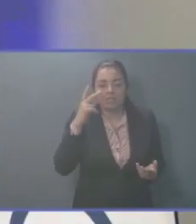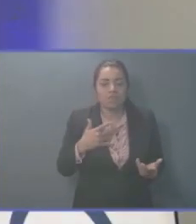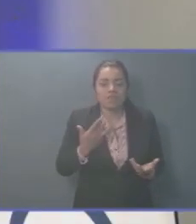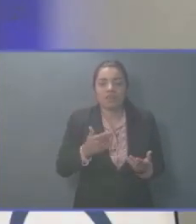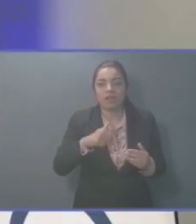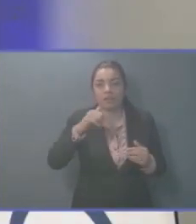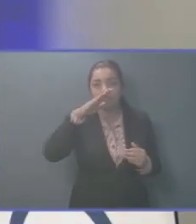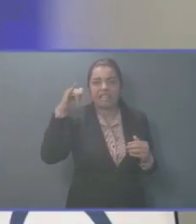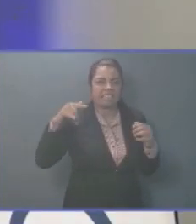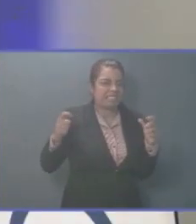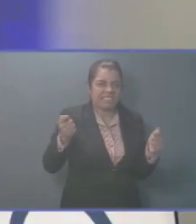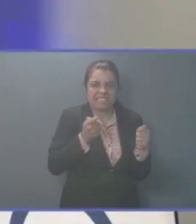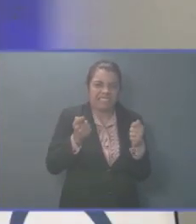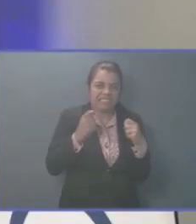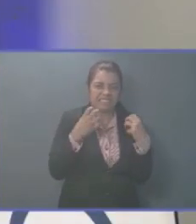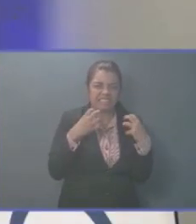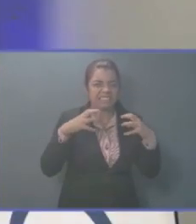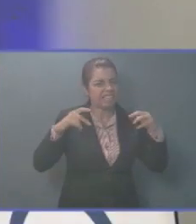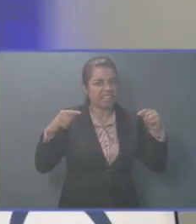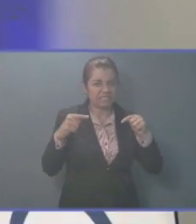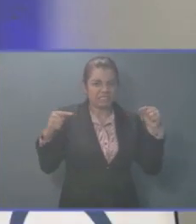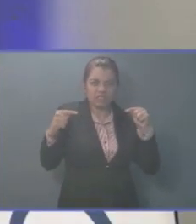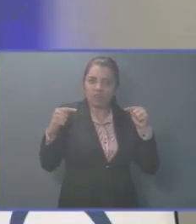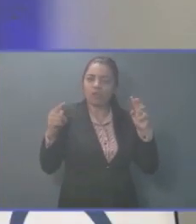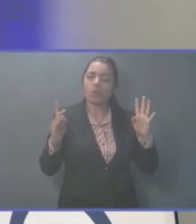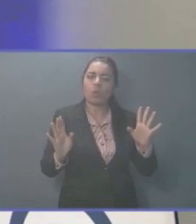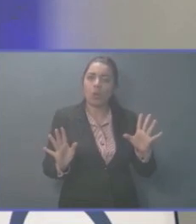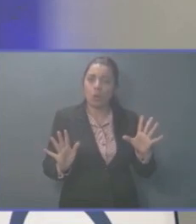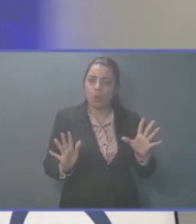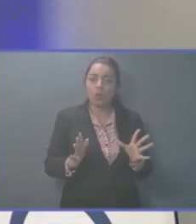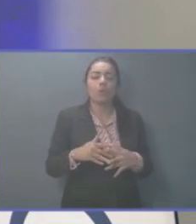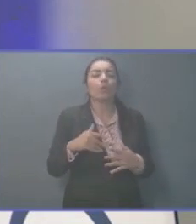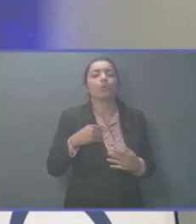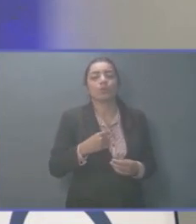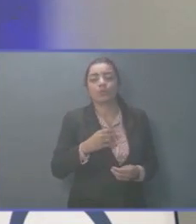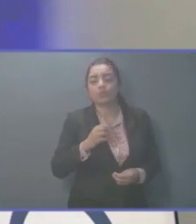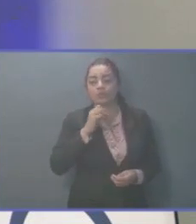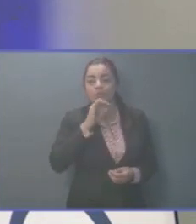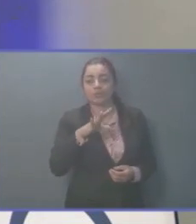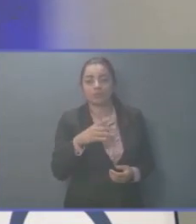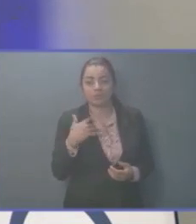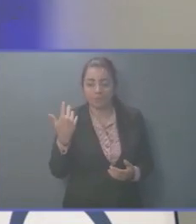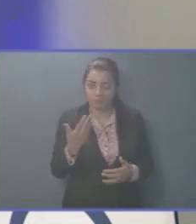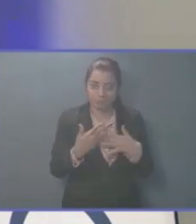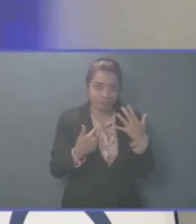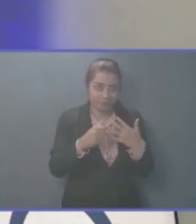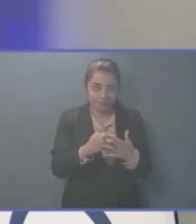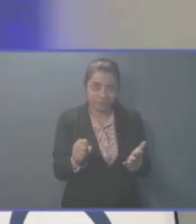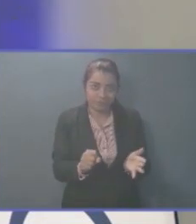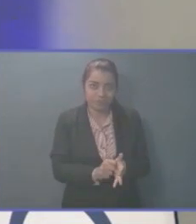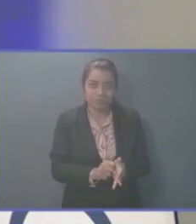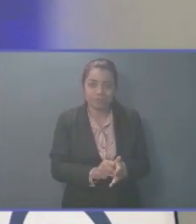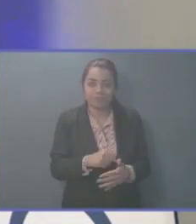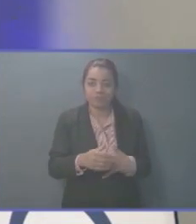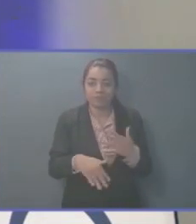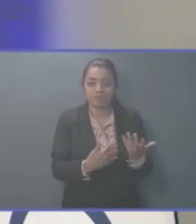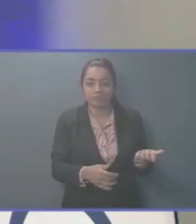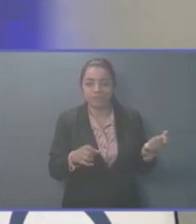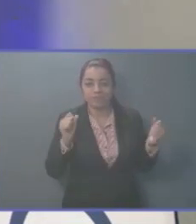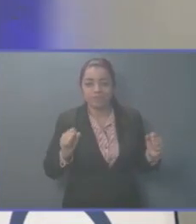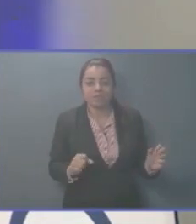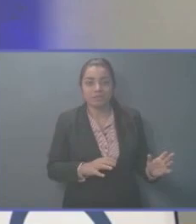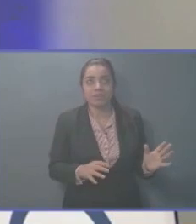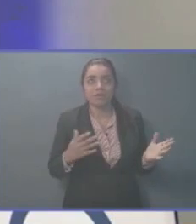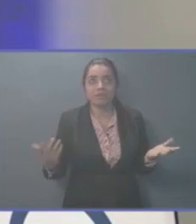tensión a la situación. Yo creo que, y lo dije, hemos estado en la disposición desde esta Asamblea Legislativa de colaborar, de cumplir